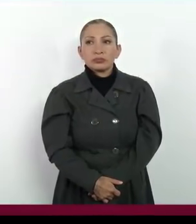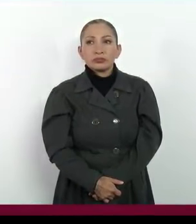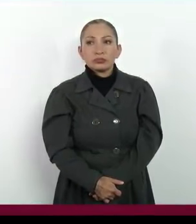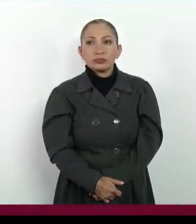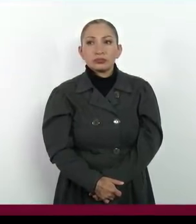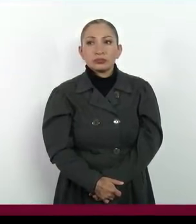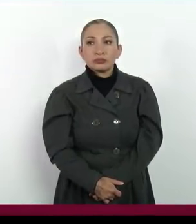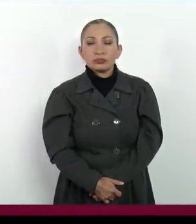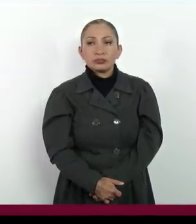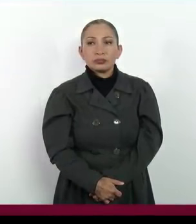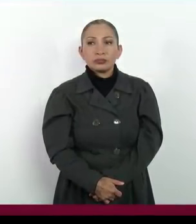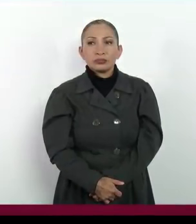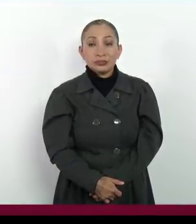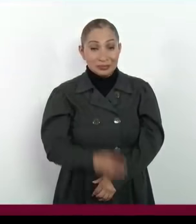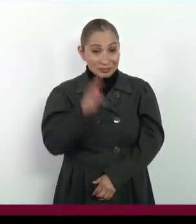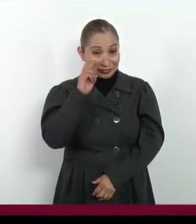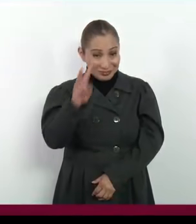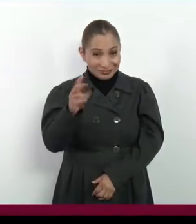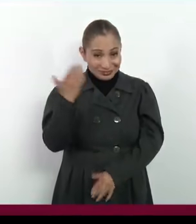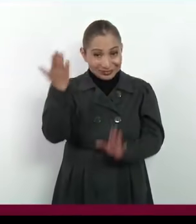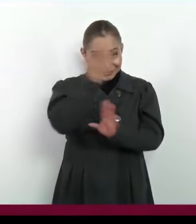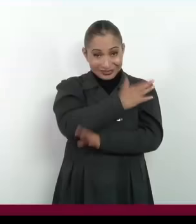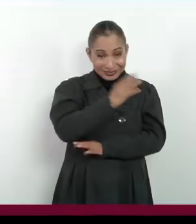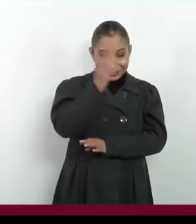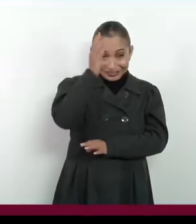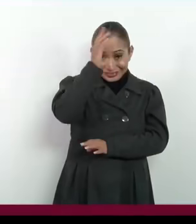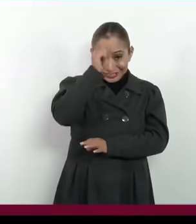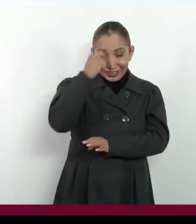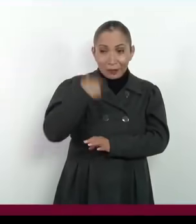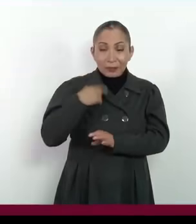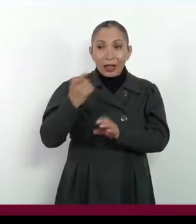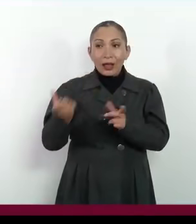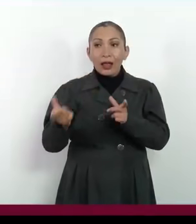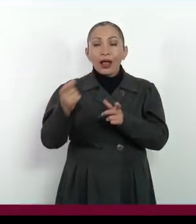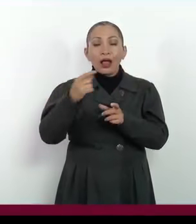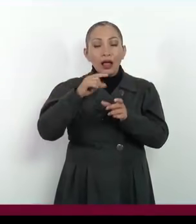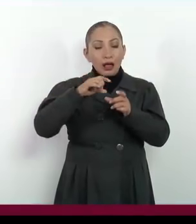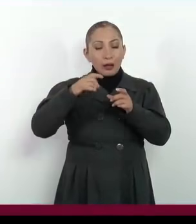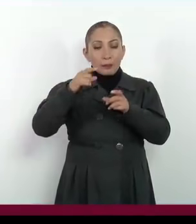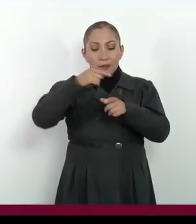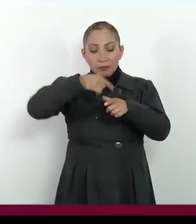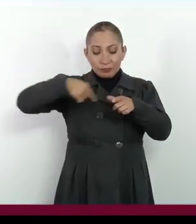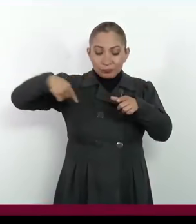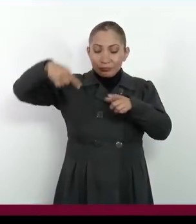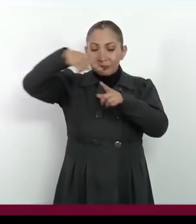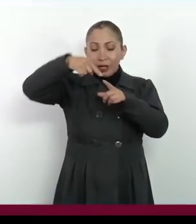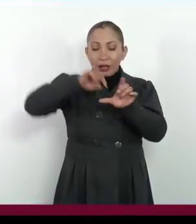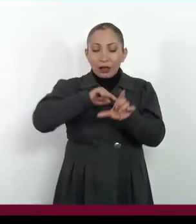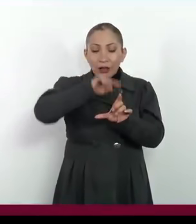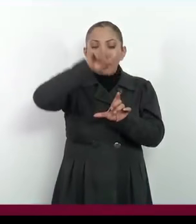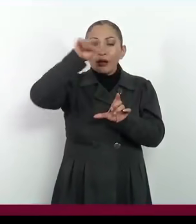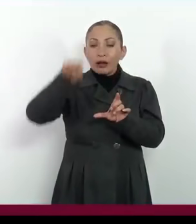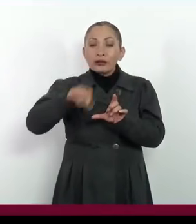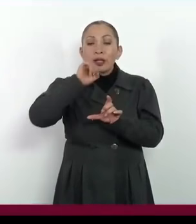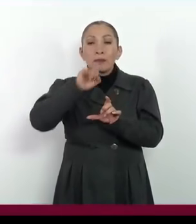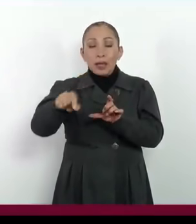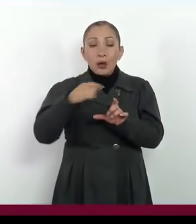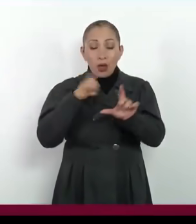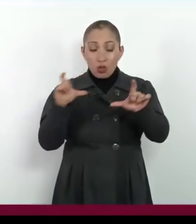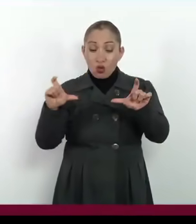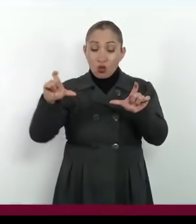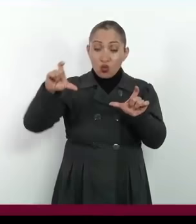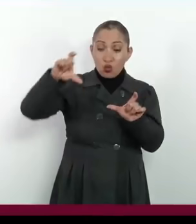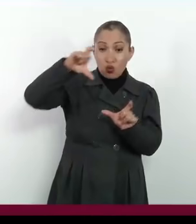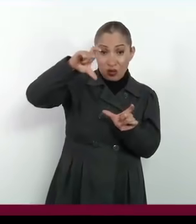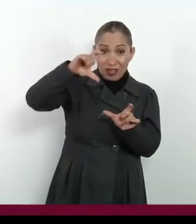ve algo por acá arriba. Entonces, no sólo ya variamos la elipse y convertimos la elipse en una parábola, sino que además también